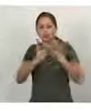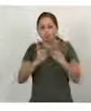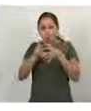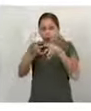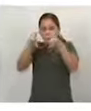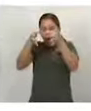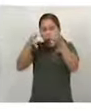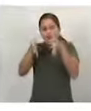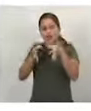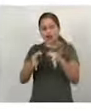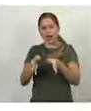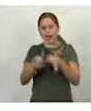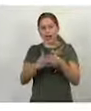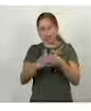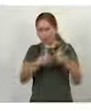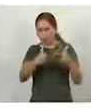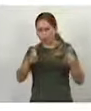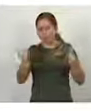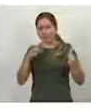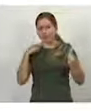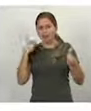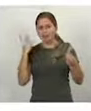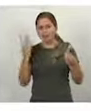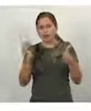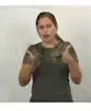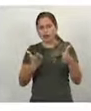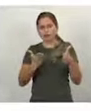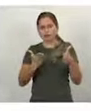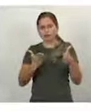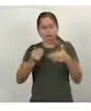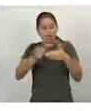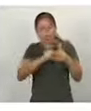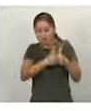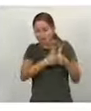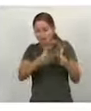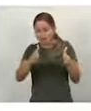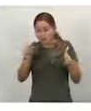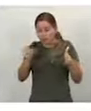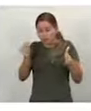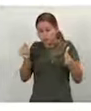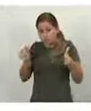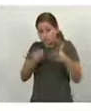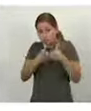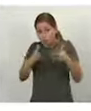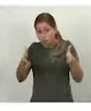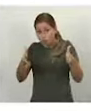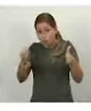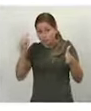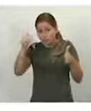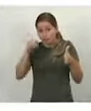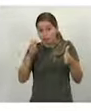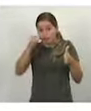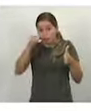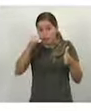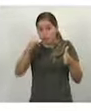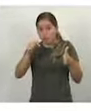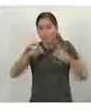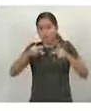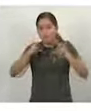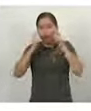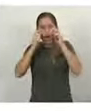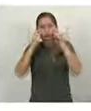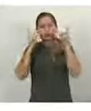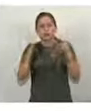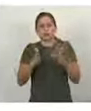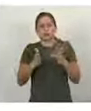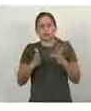realidad la magnitud de la masacre, y las generaciones venideras volverán aterrorizadas los ojos